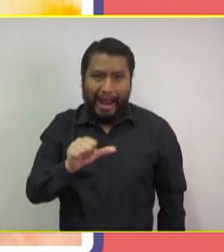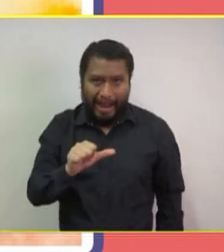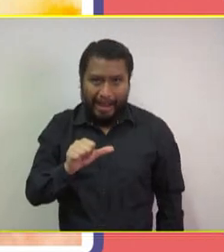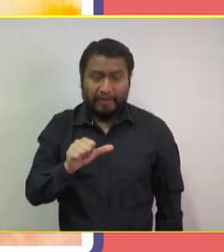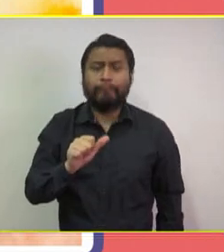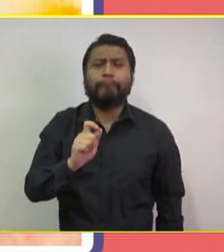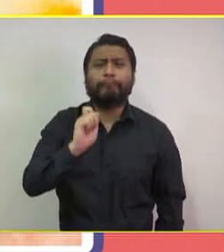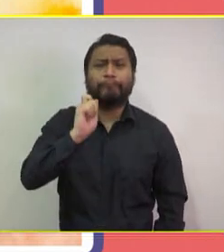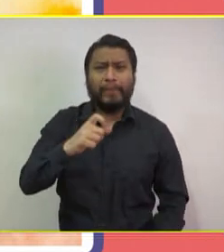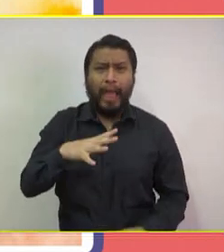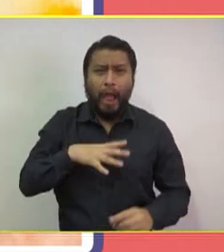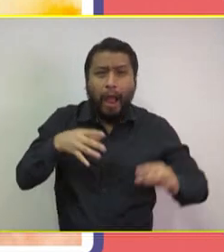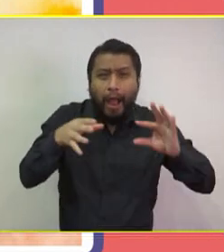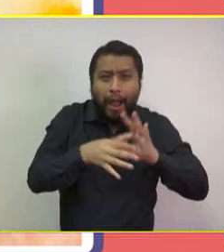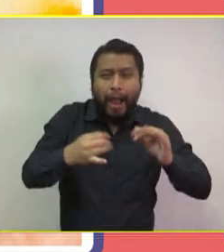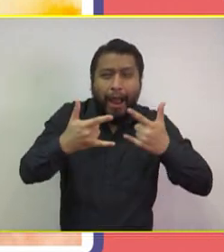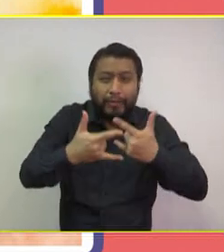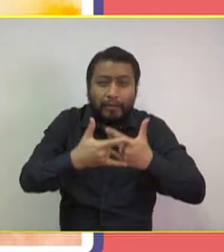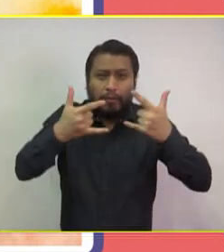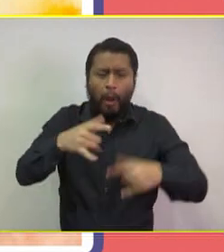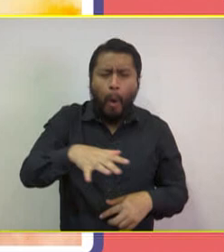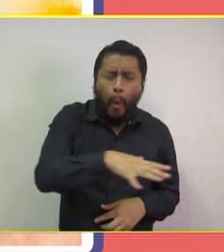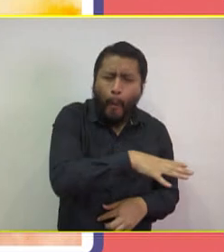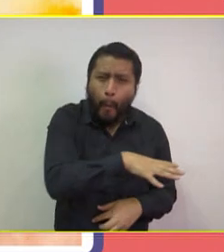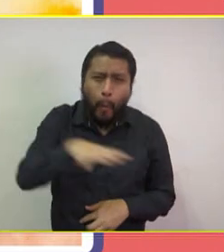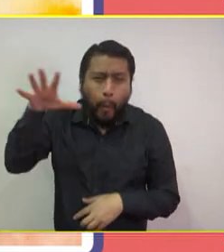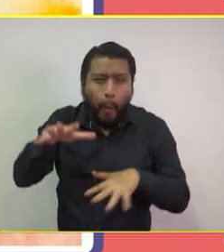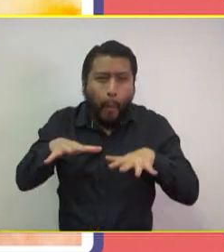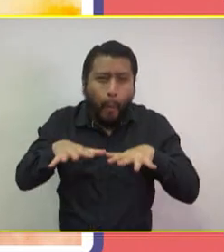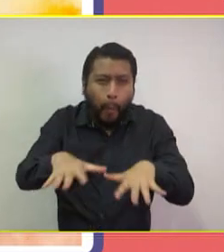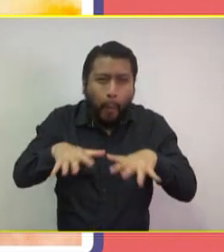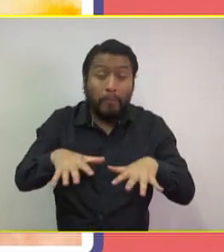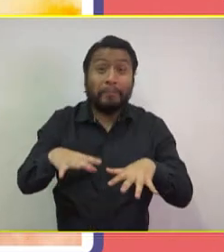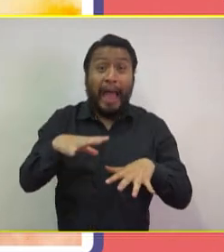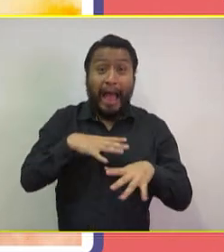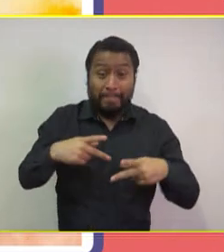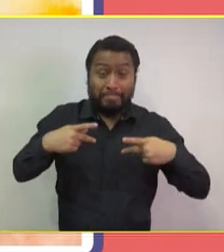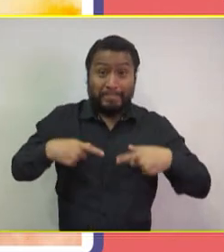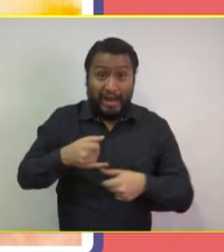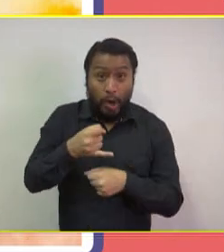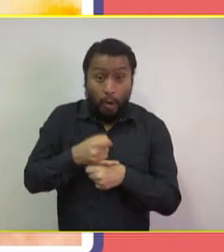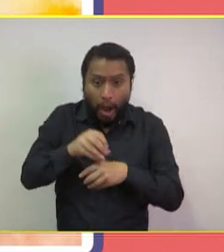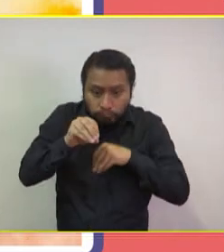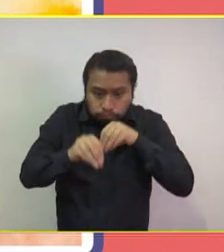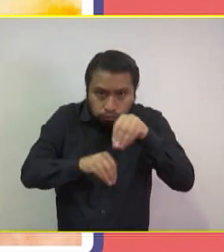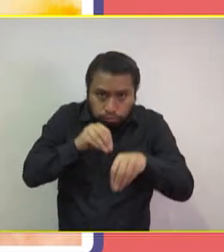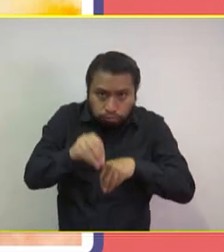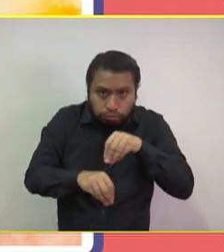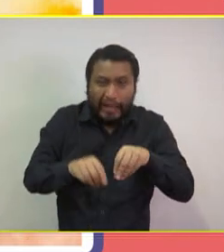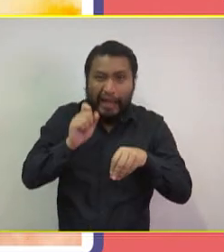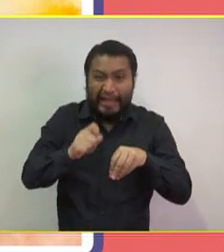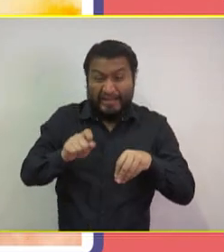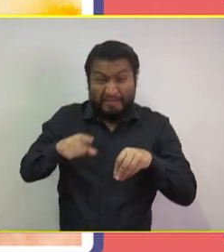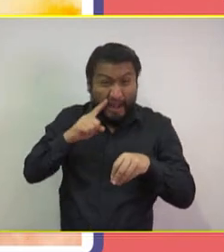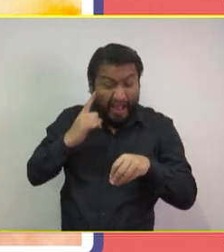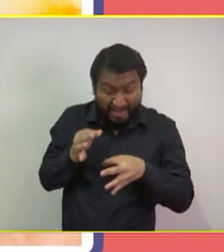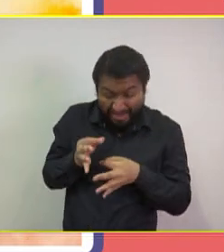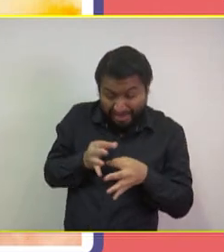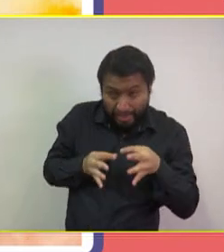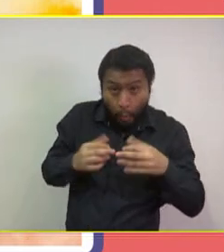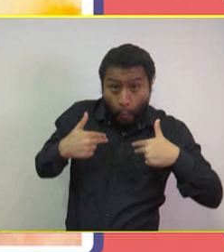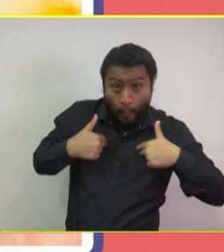una narración fantástica se sitúan los personajes de donde los microorganismos de la microbiota